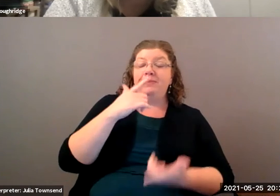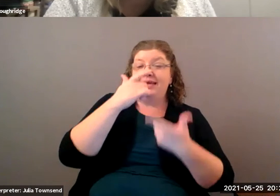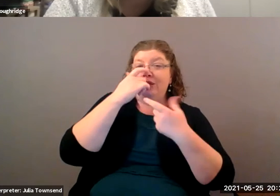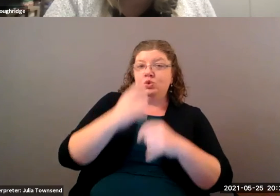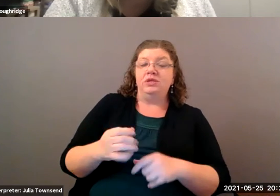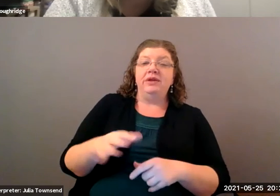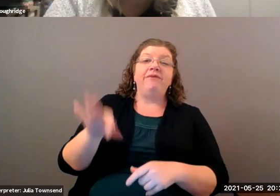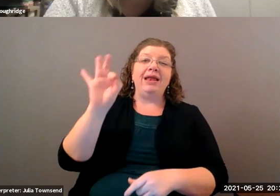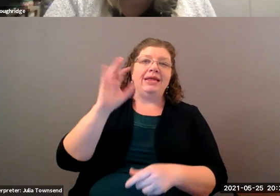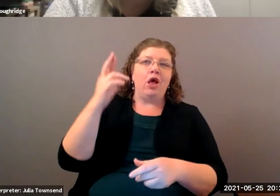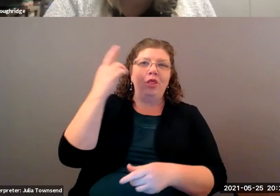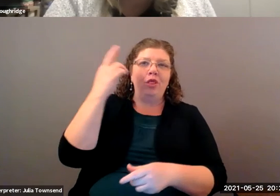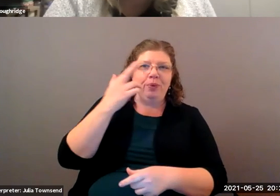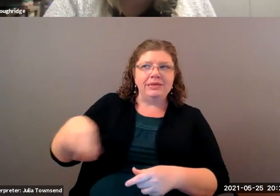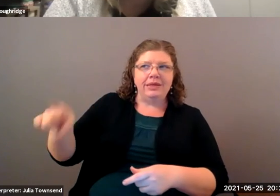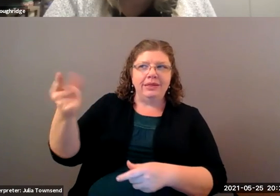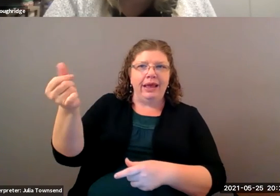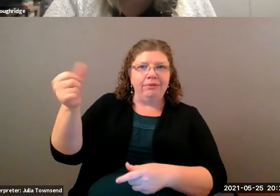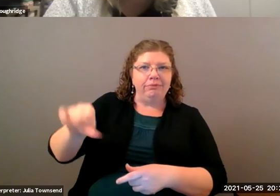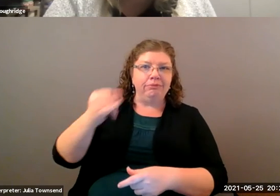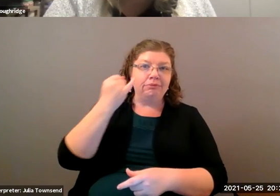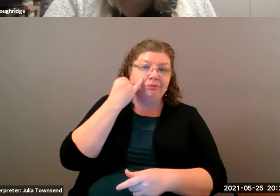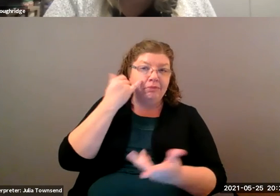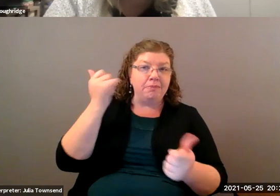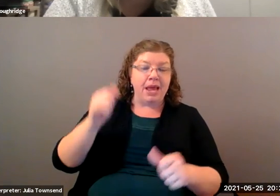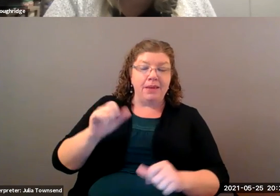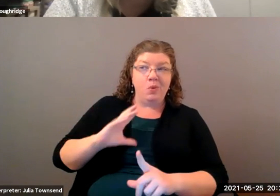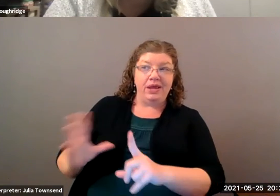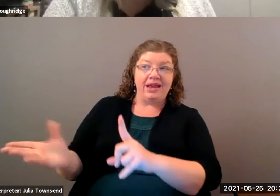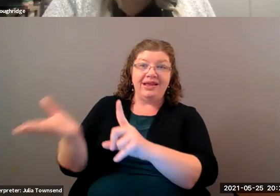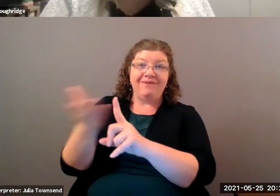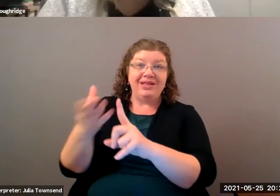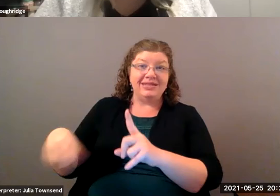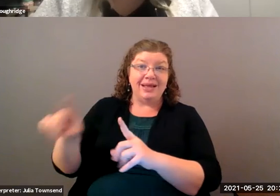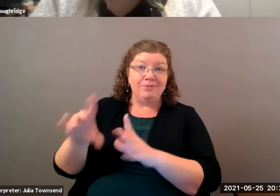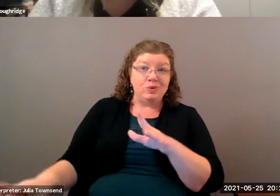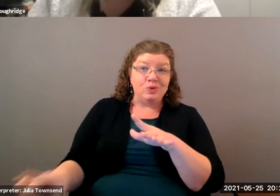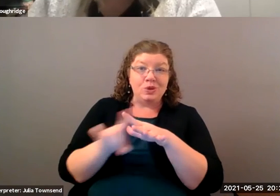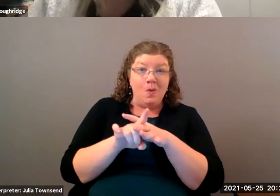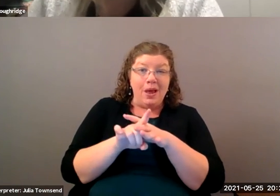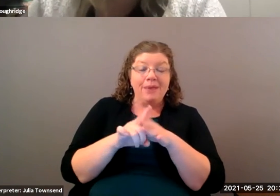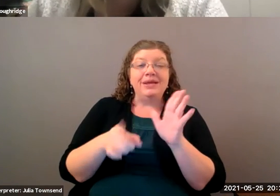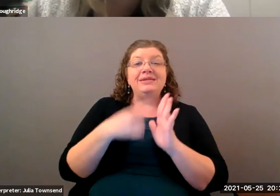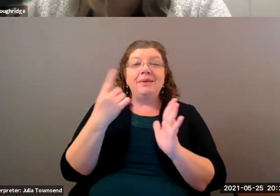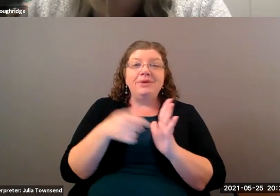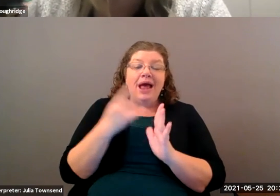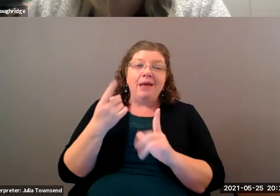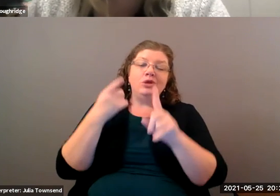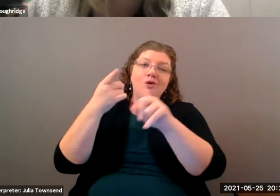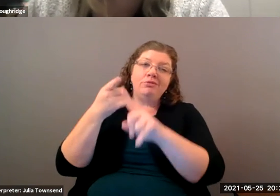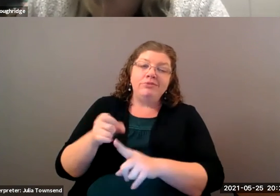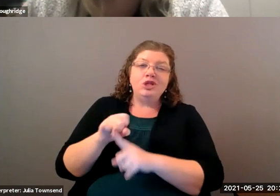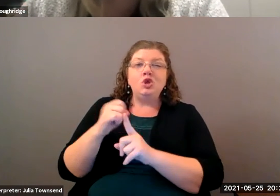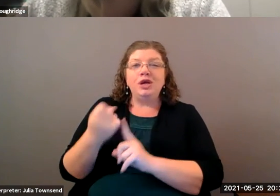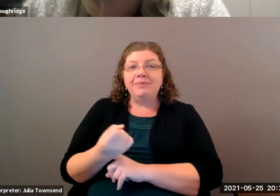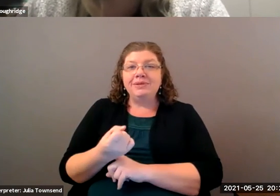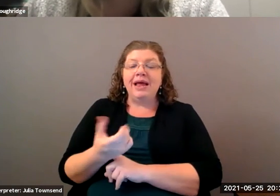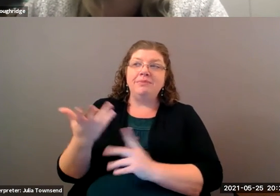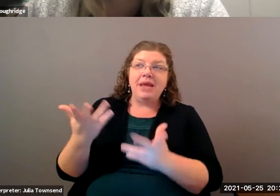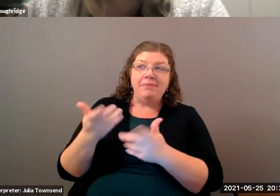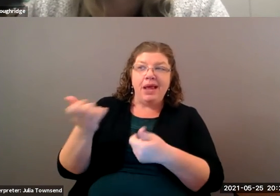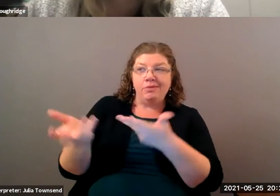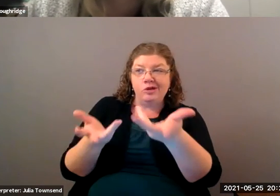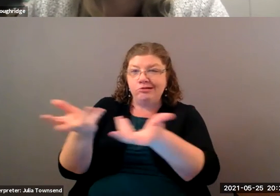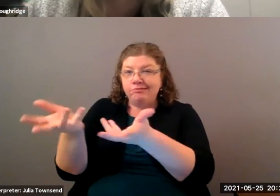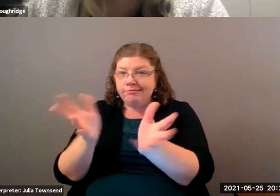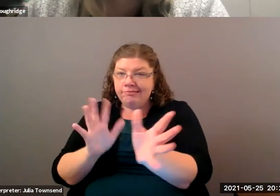puedo conseguirle esa información. Me gustaría también saber el por qué no van a venir. Tal vez podríamos tratar